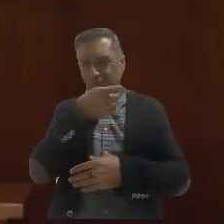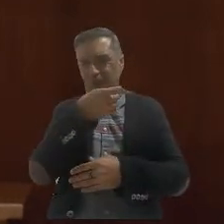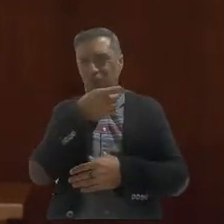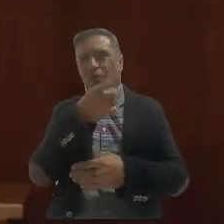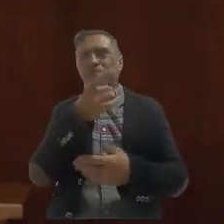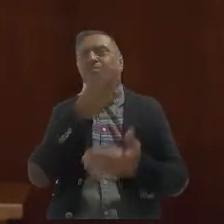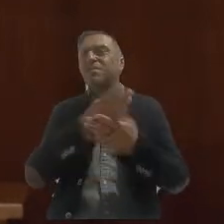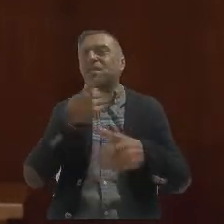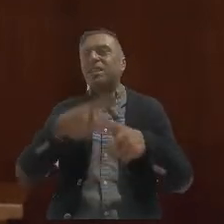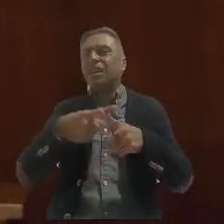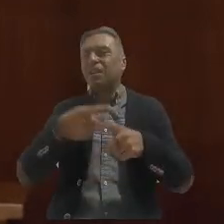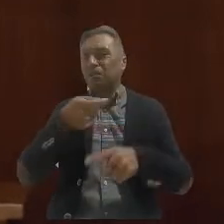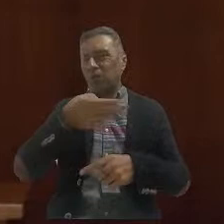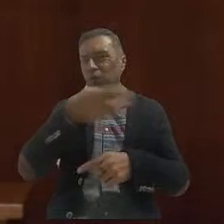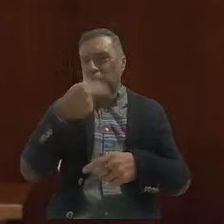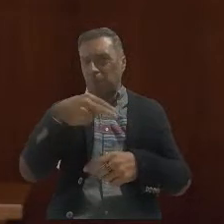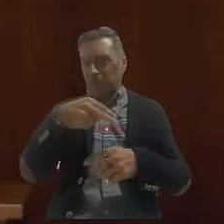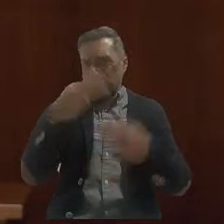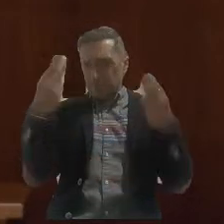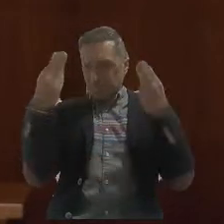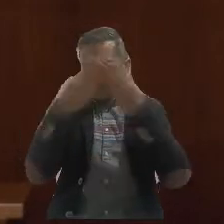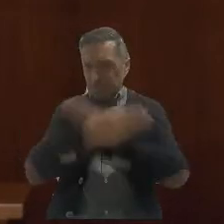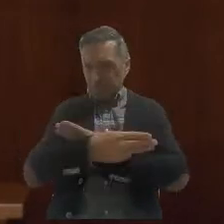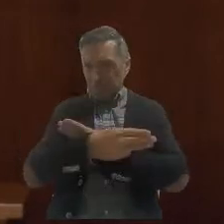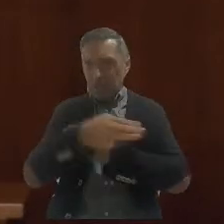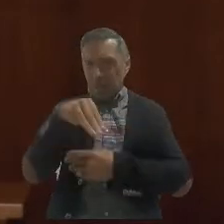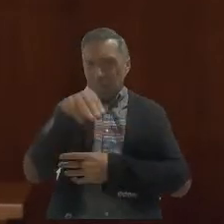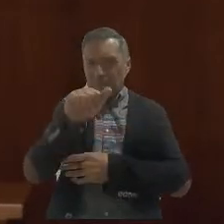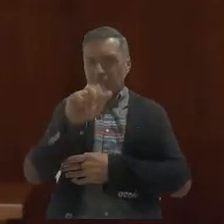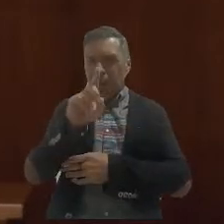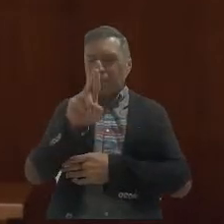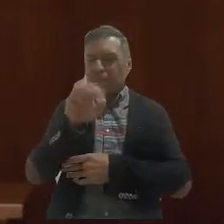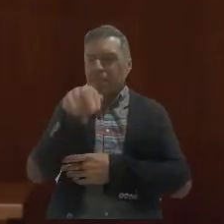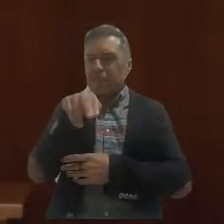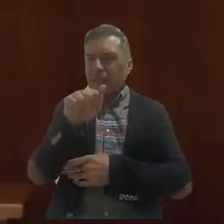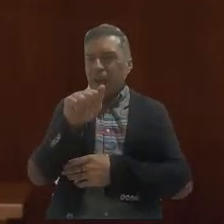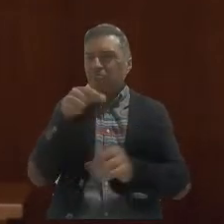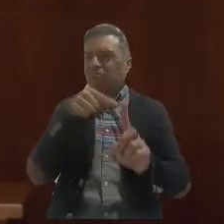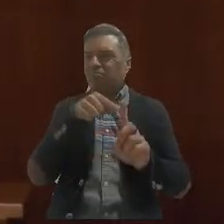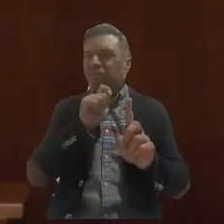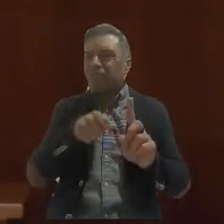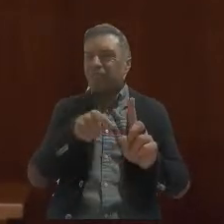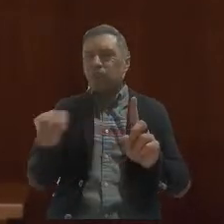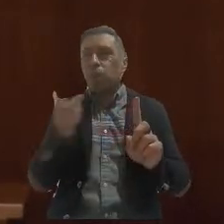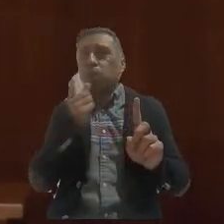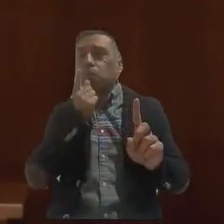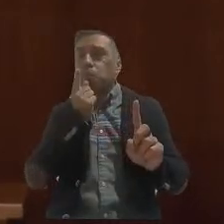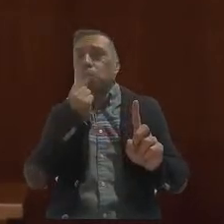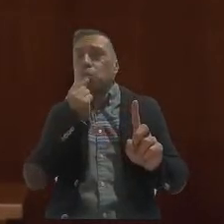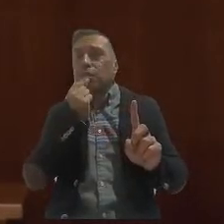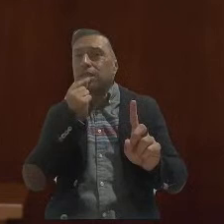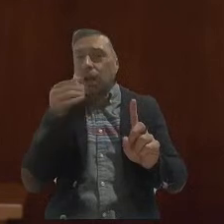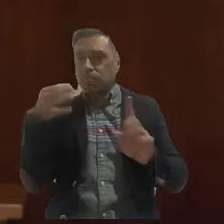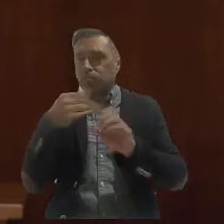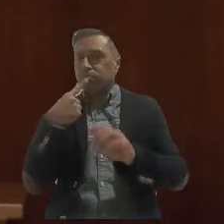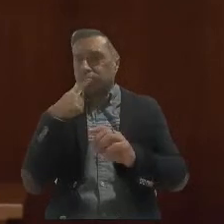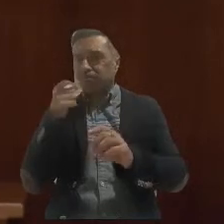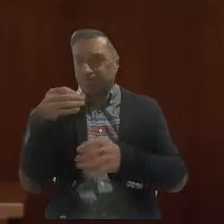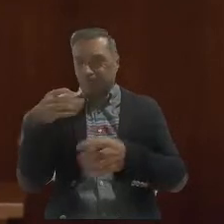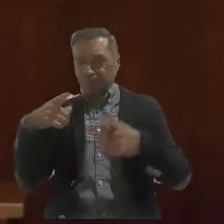madrinas o izquierdos, personas que acompañan a policías ministeriales que en funciones